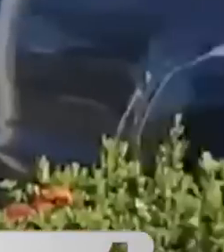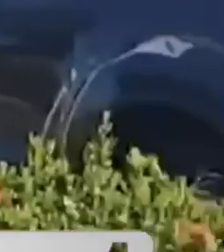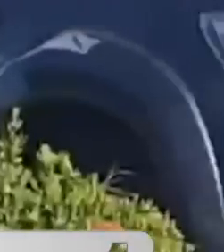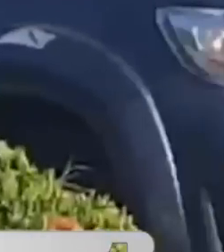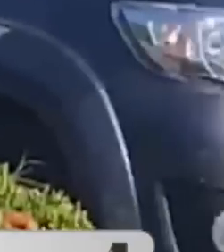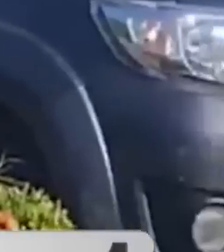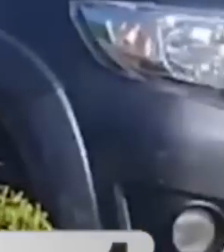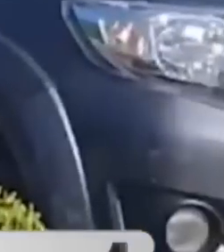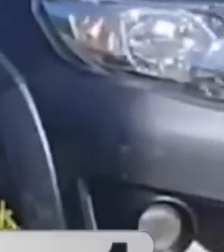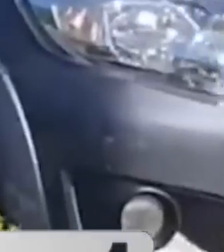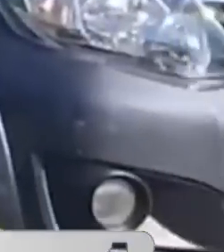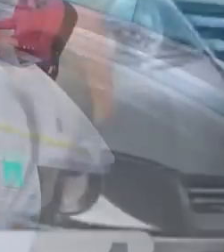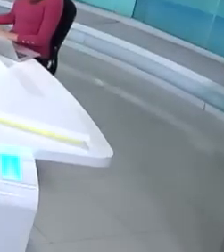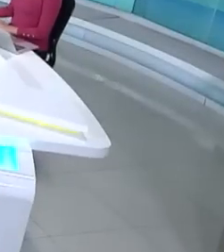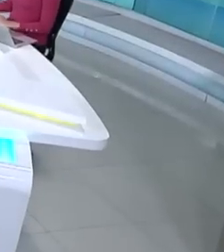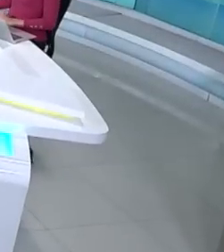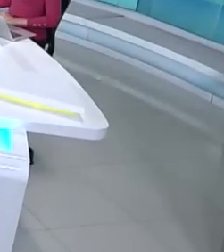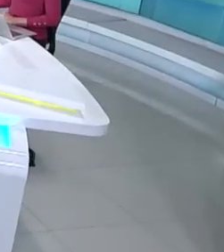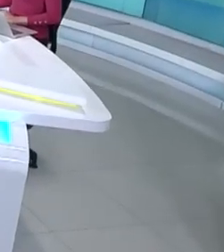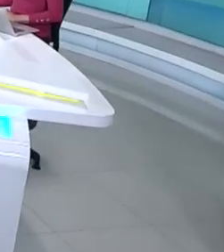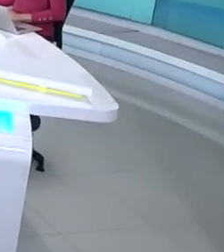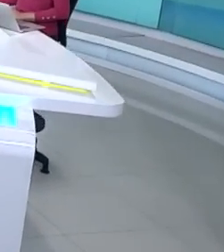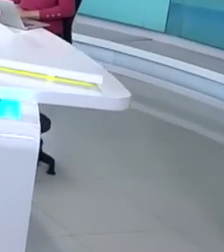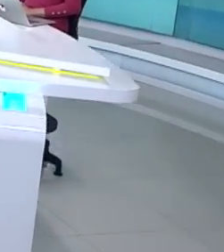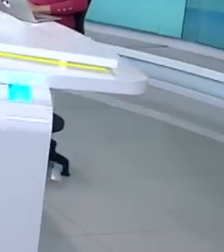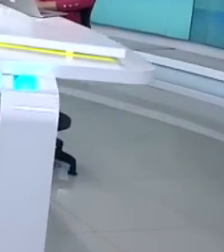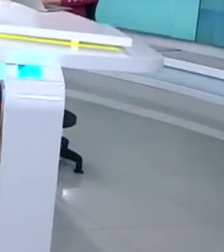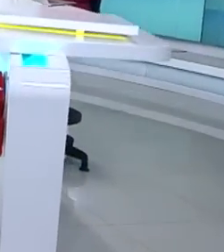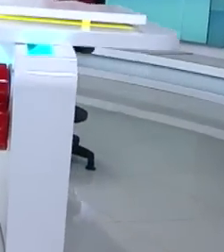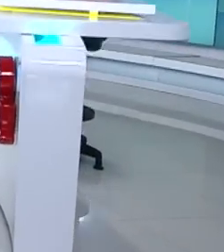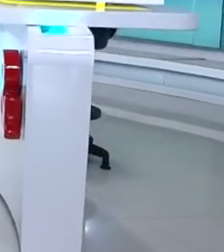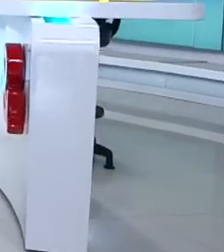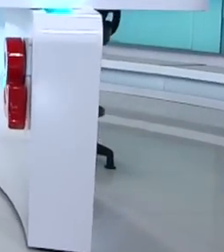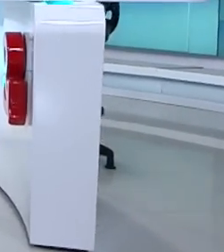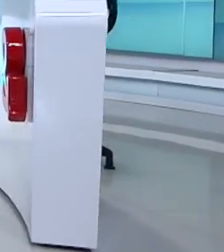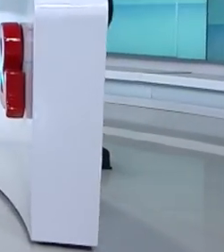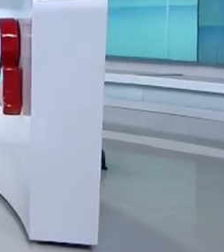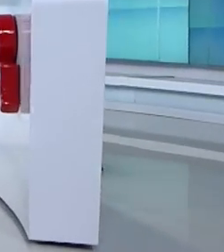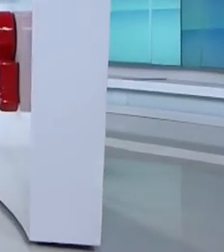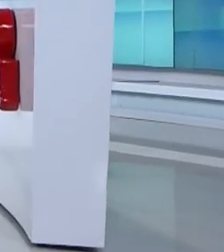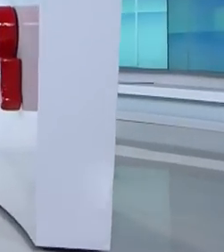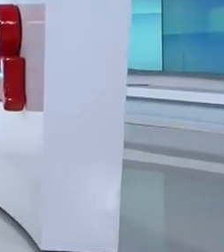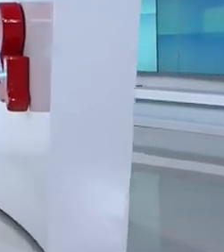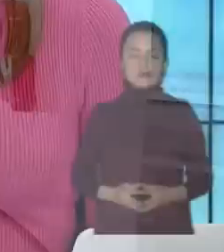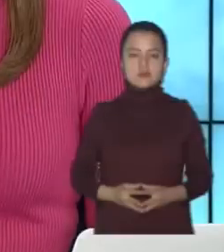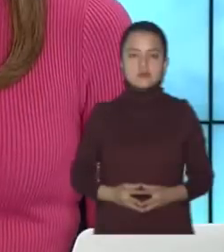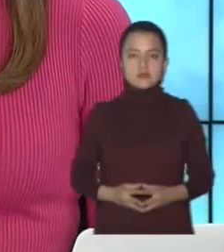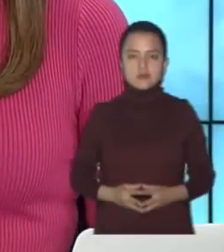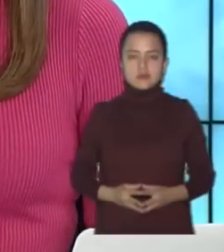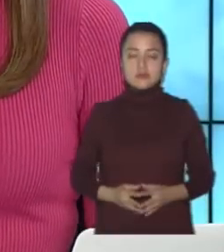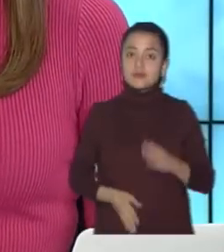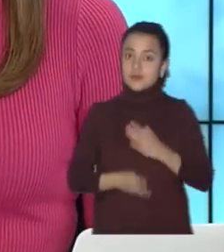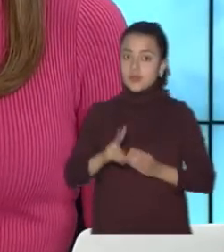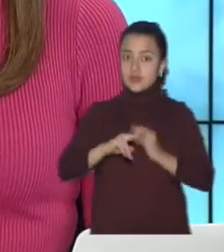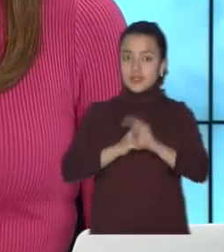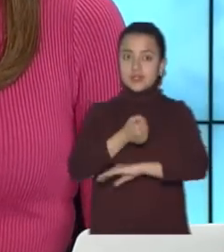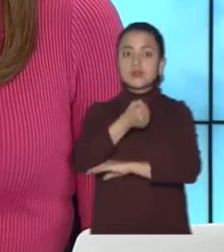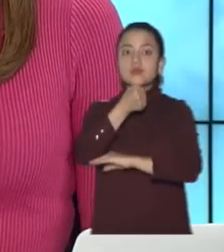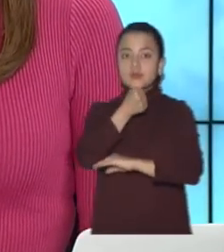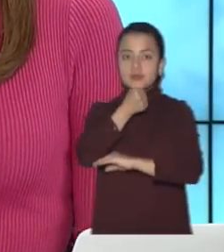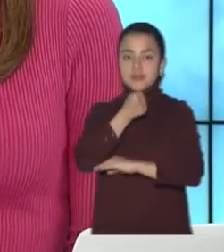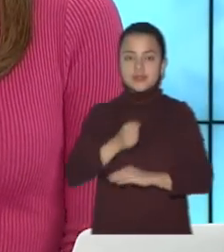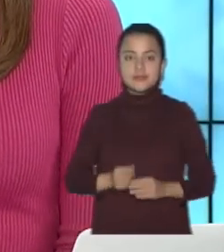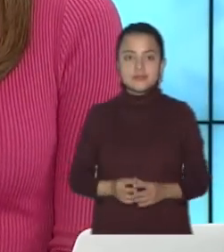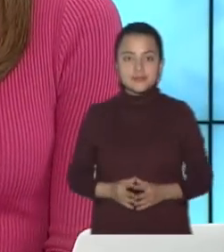todo fue un complot. Con Luisa Tobo. Seguimos en